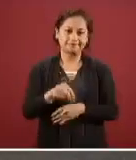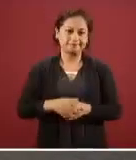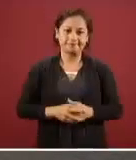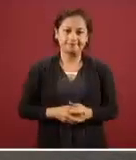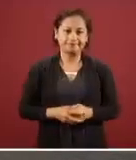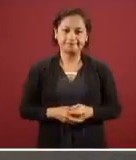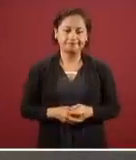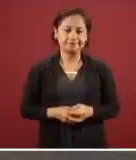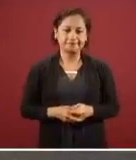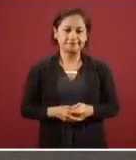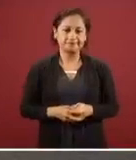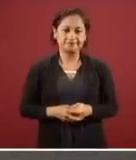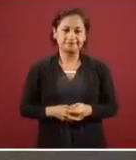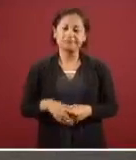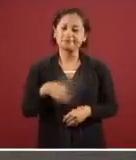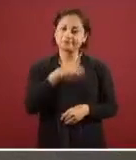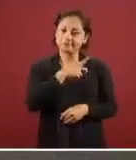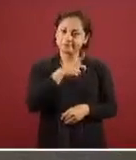Tiene uno que